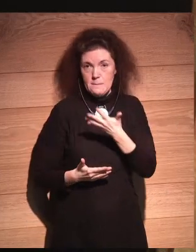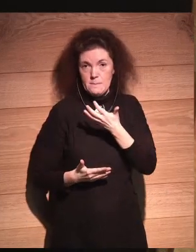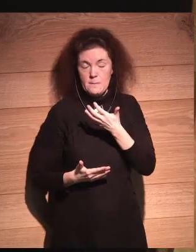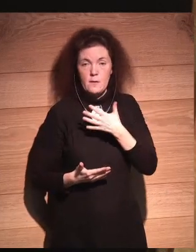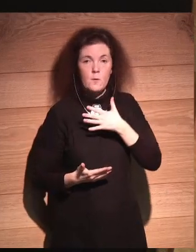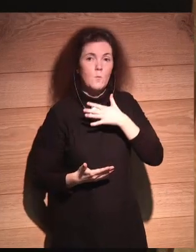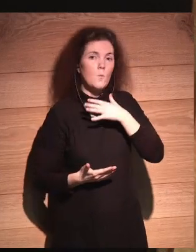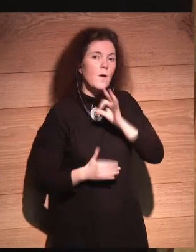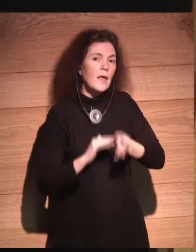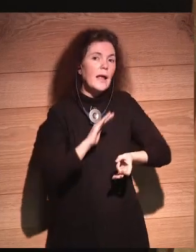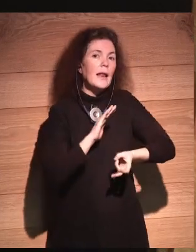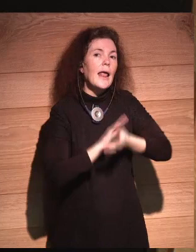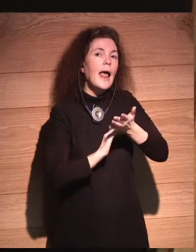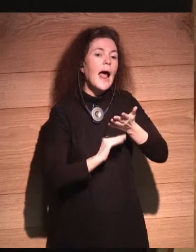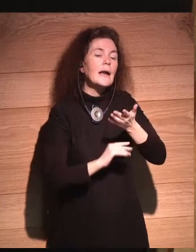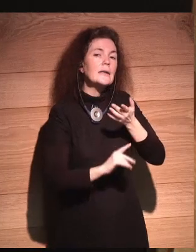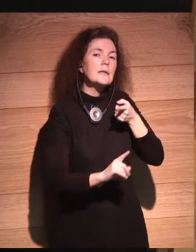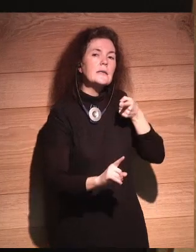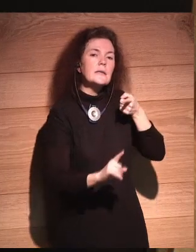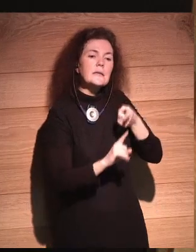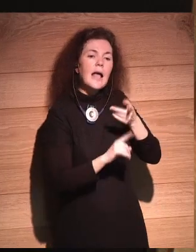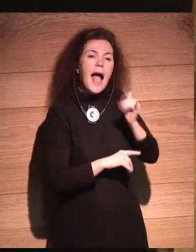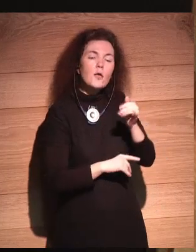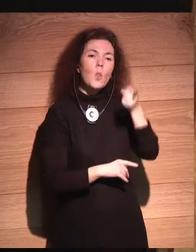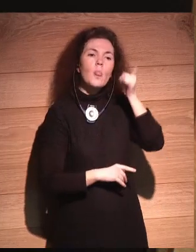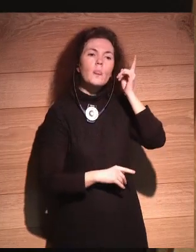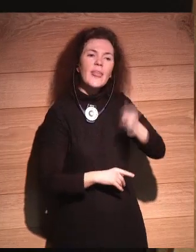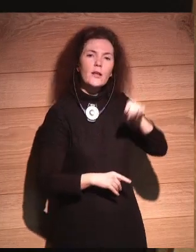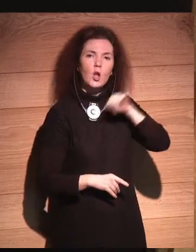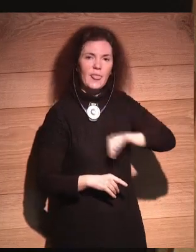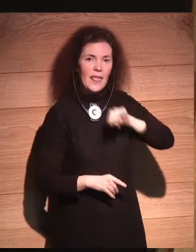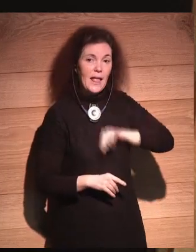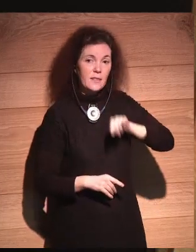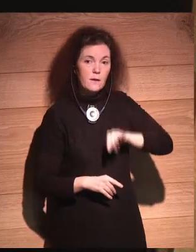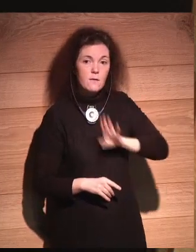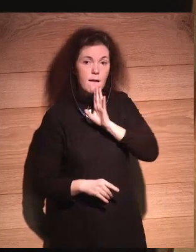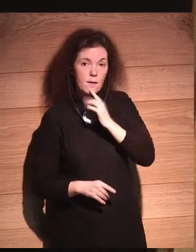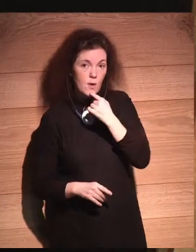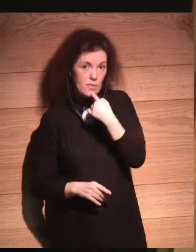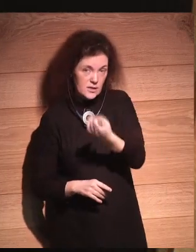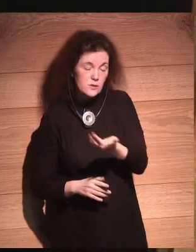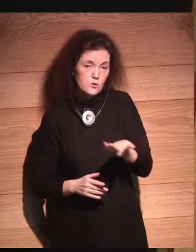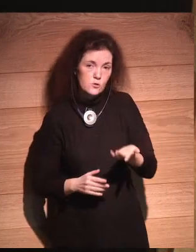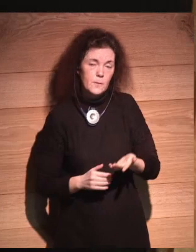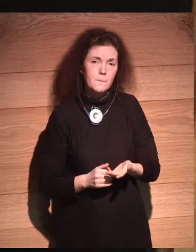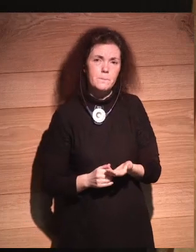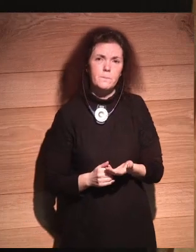secundaria, la existencia de un director de ética que ustedes antes han